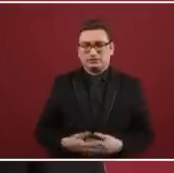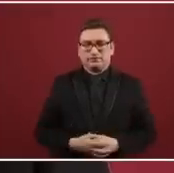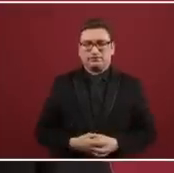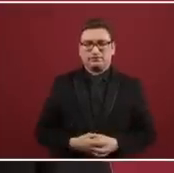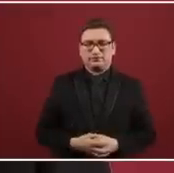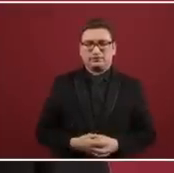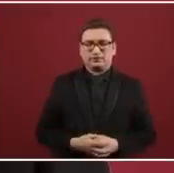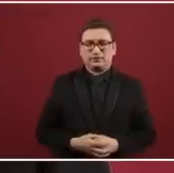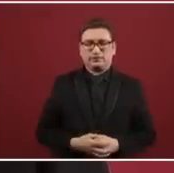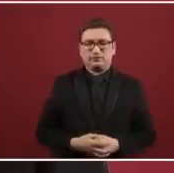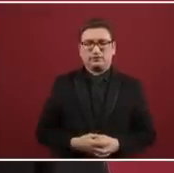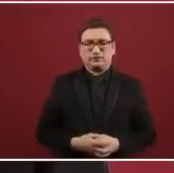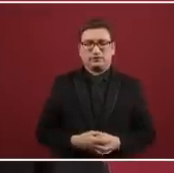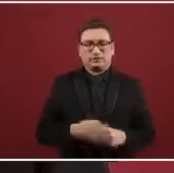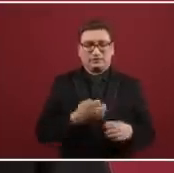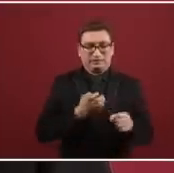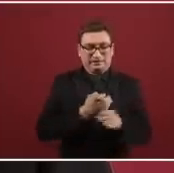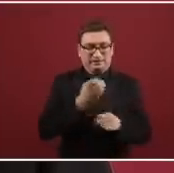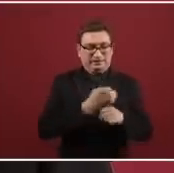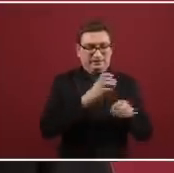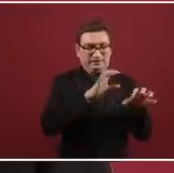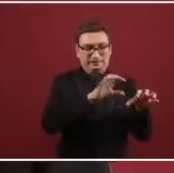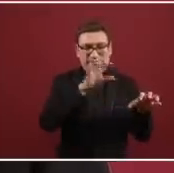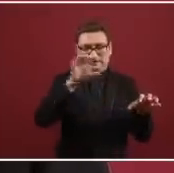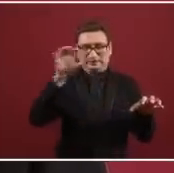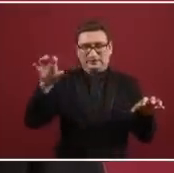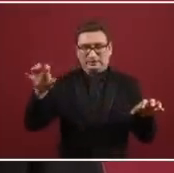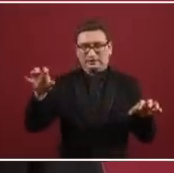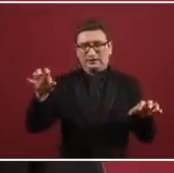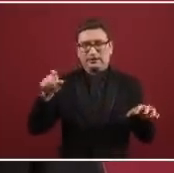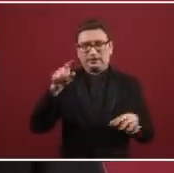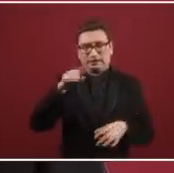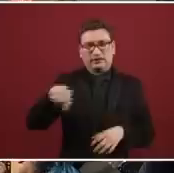Entonces, los estados manejan